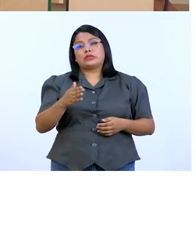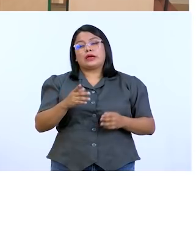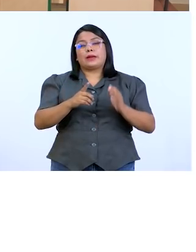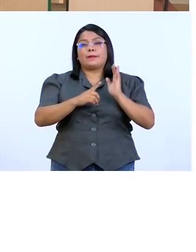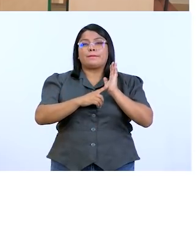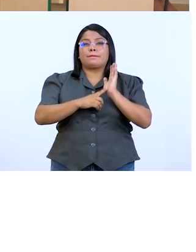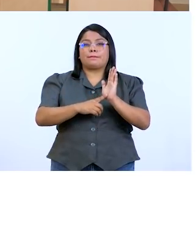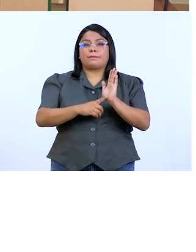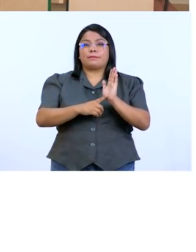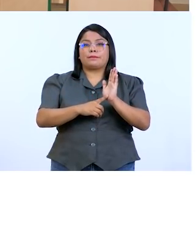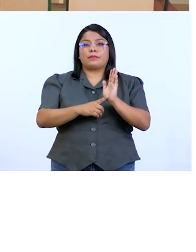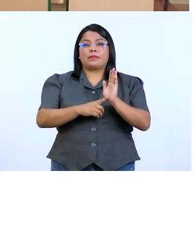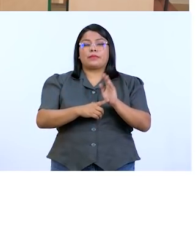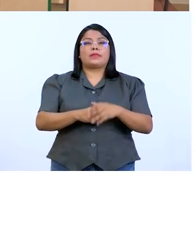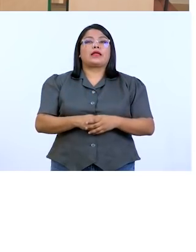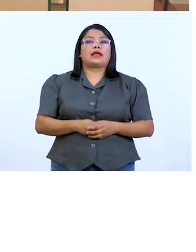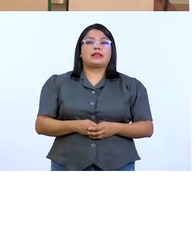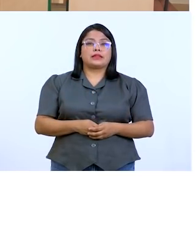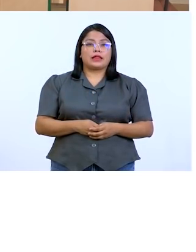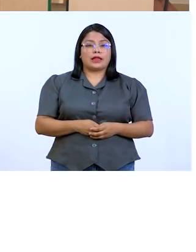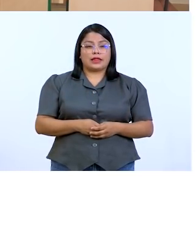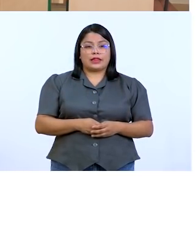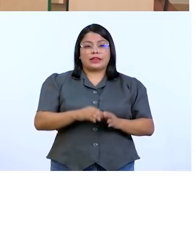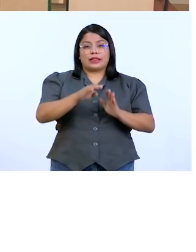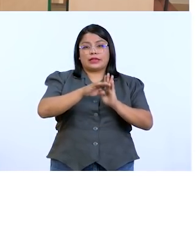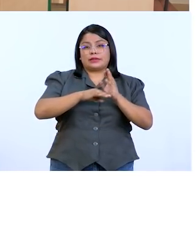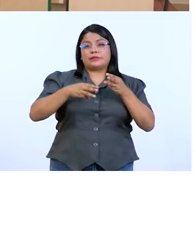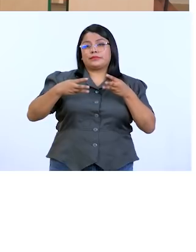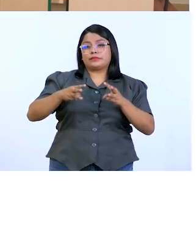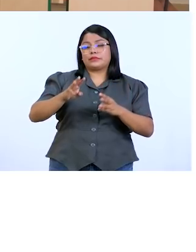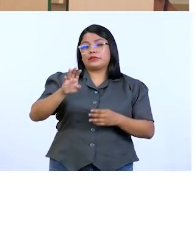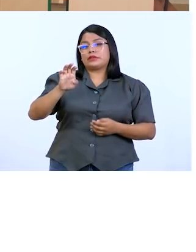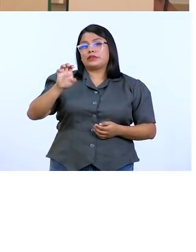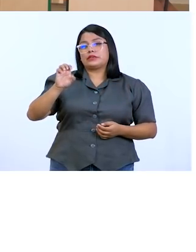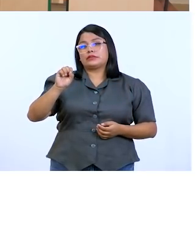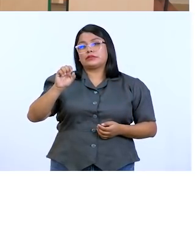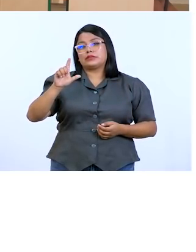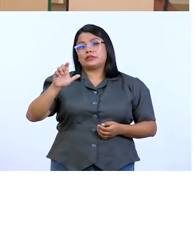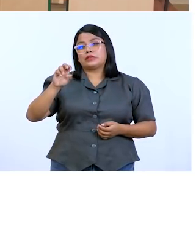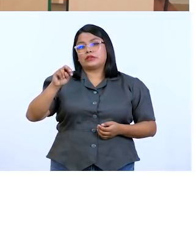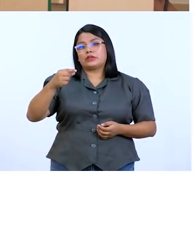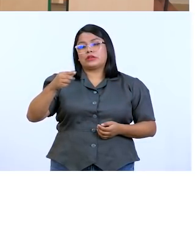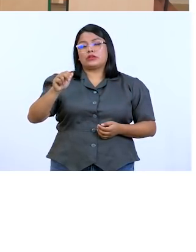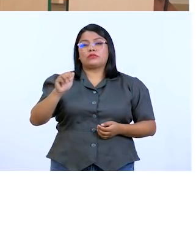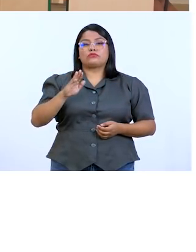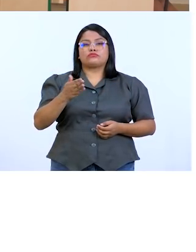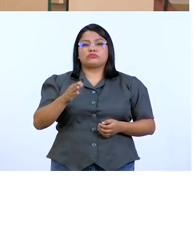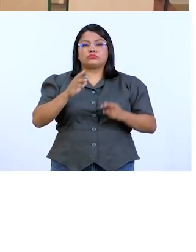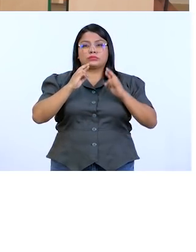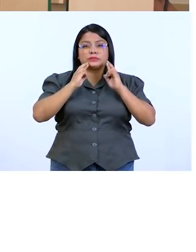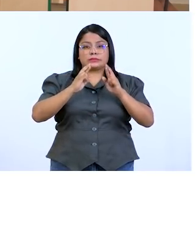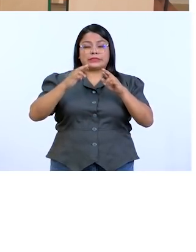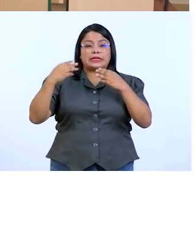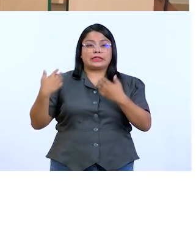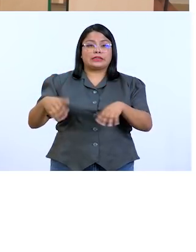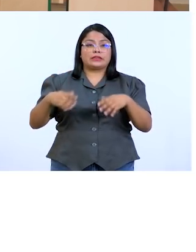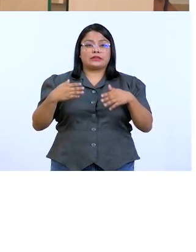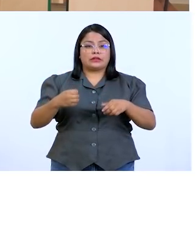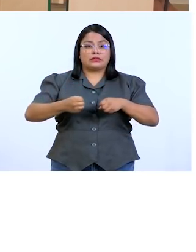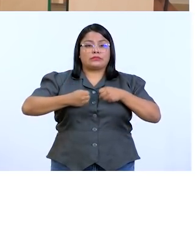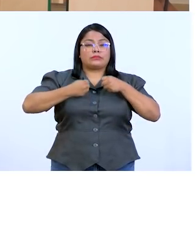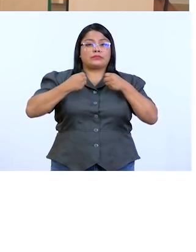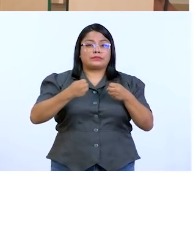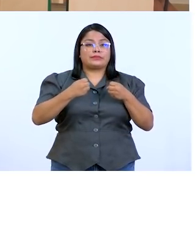usarán las que se presentan en la guía metodológica de ESLengua, haciendo uso del solucionario de las actividades